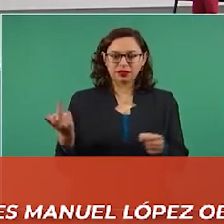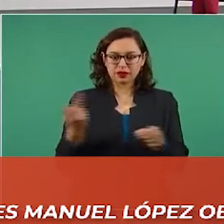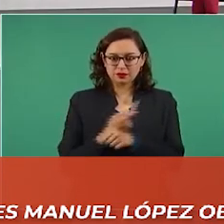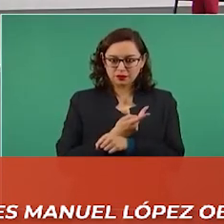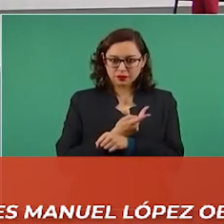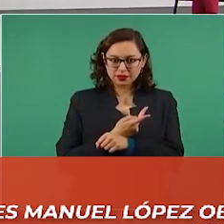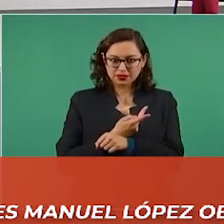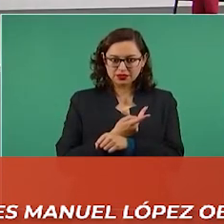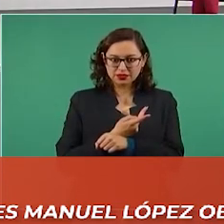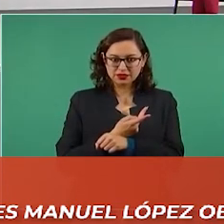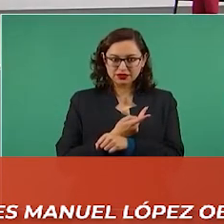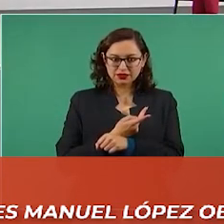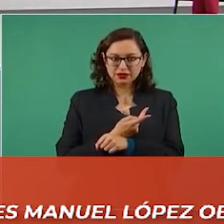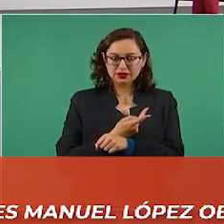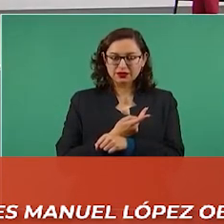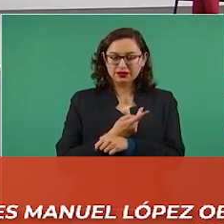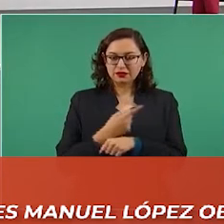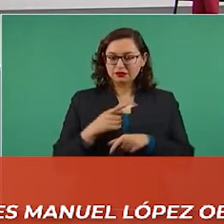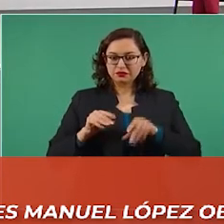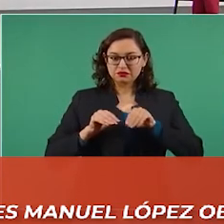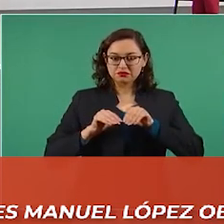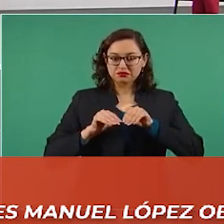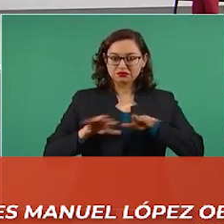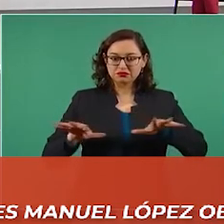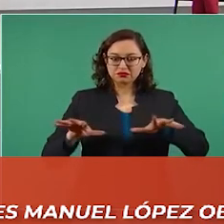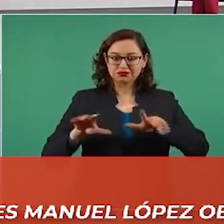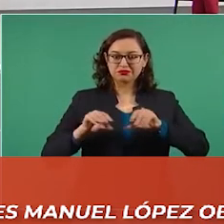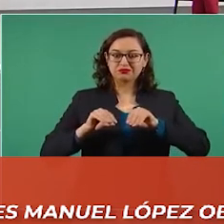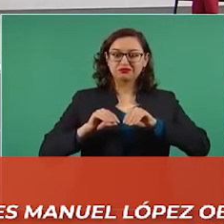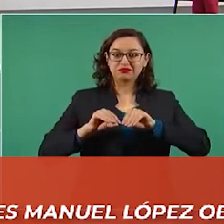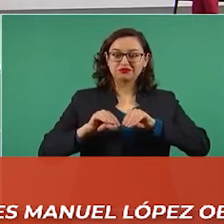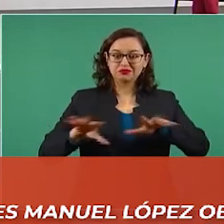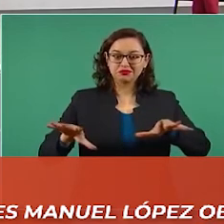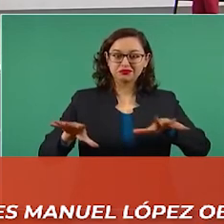se repite y tiene